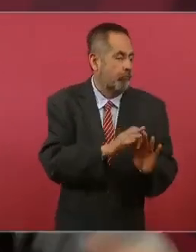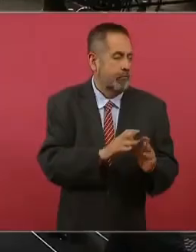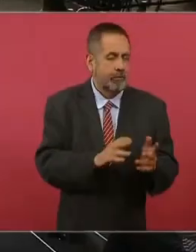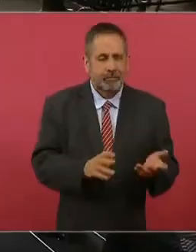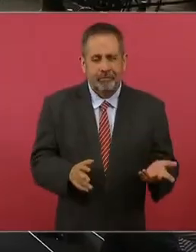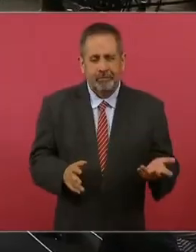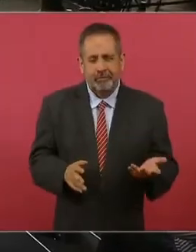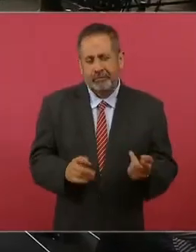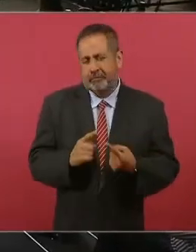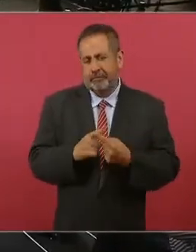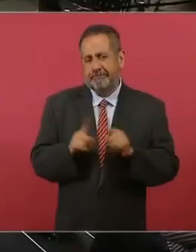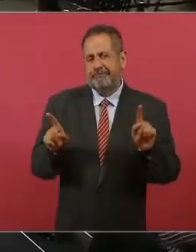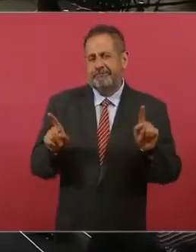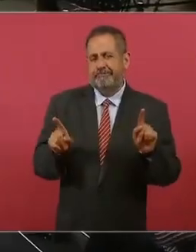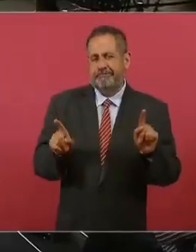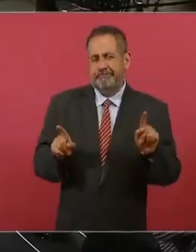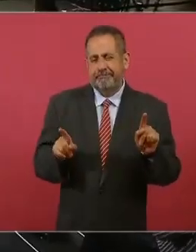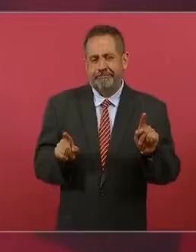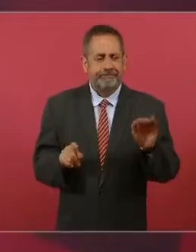hay una gran diferencia.